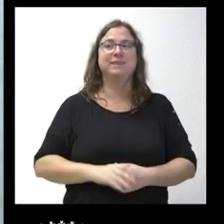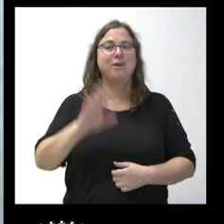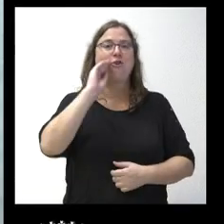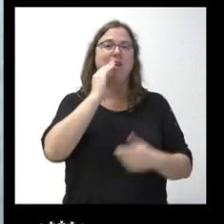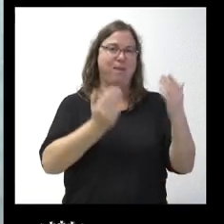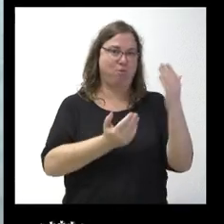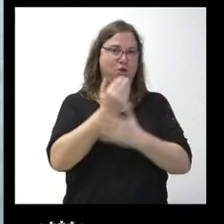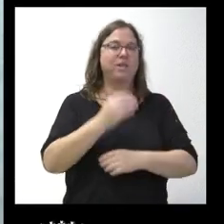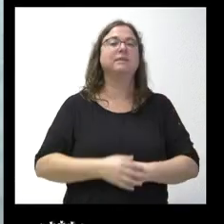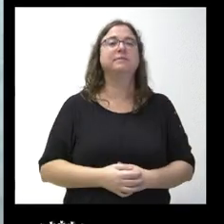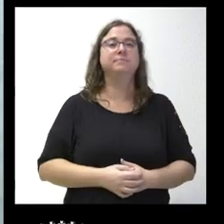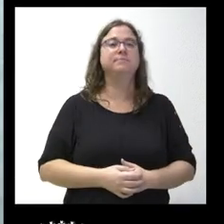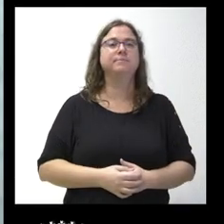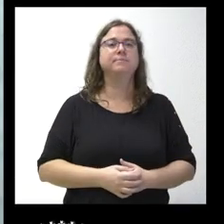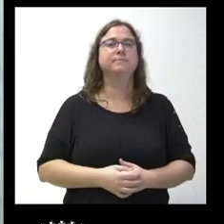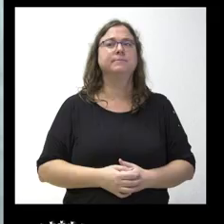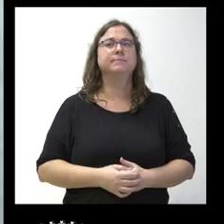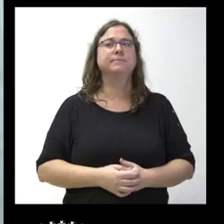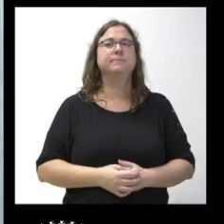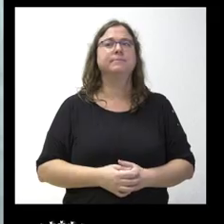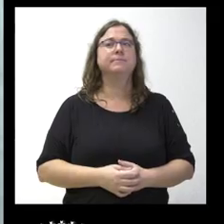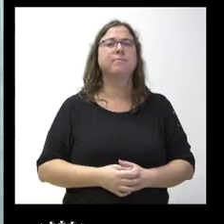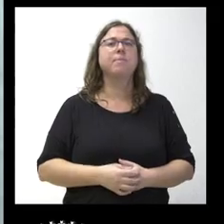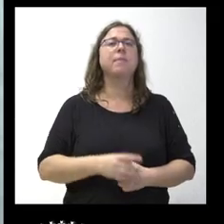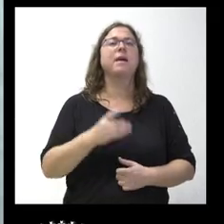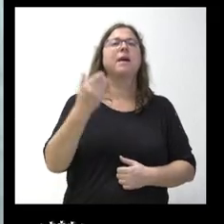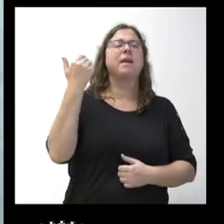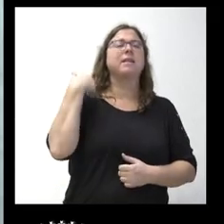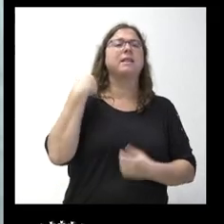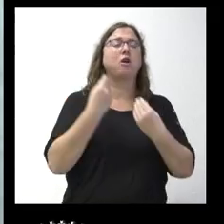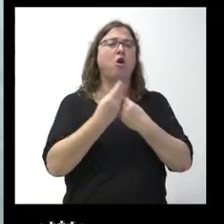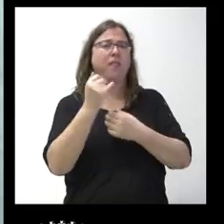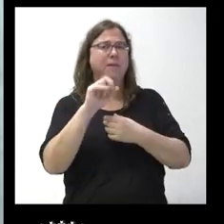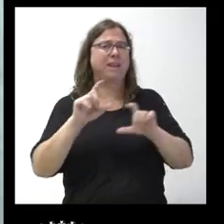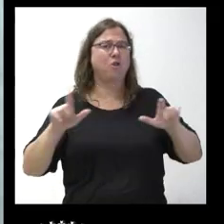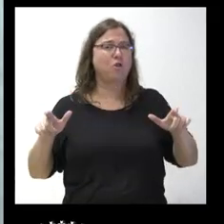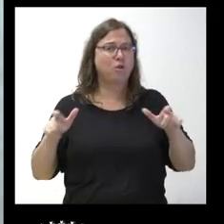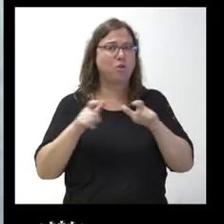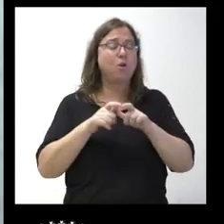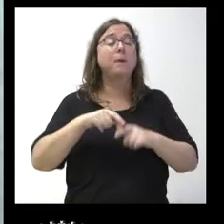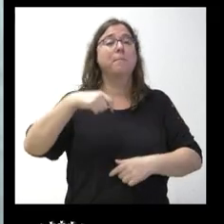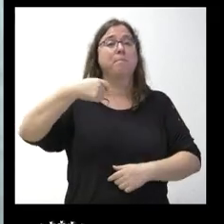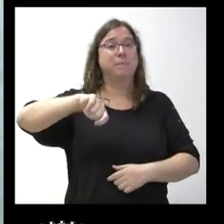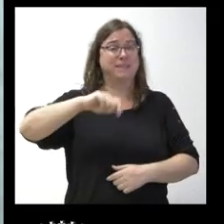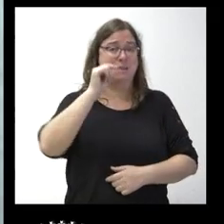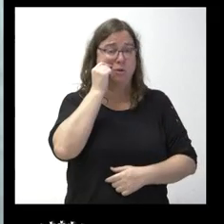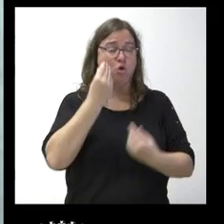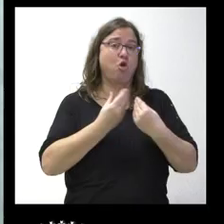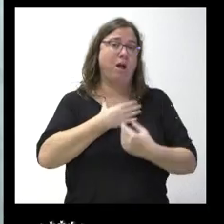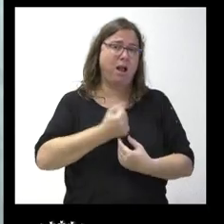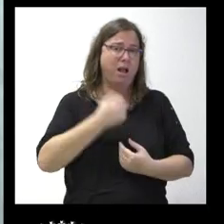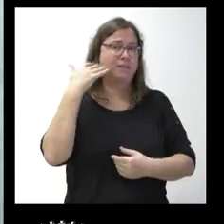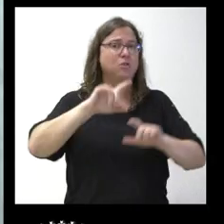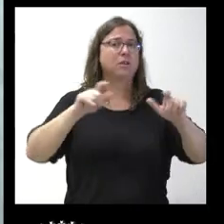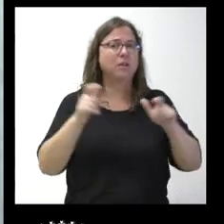Buenos días abril tras una reunión con el alcalde de Soria presidente a incorporar